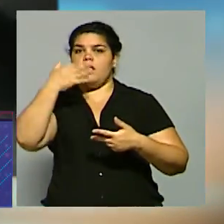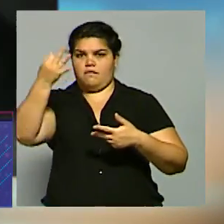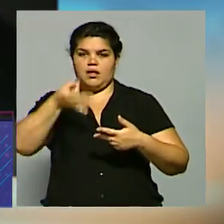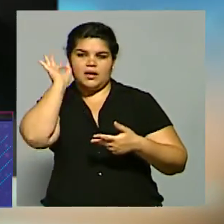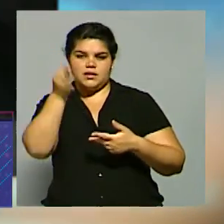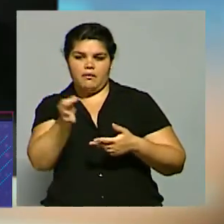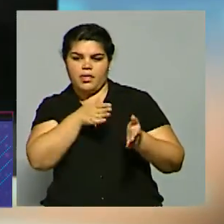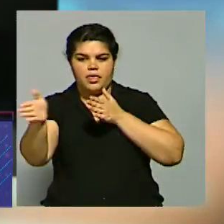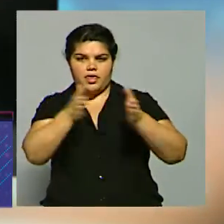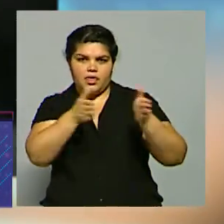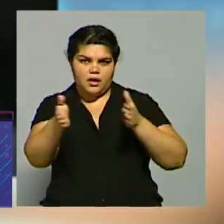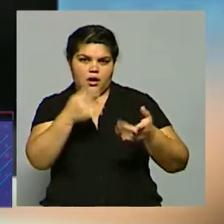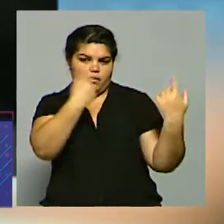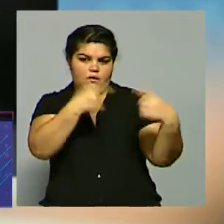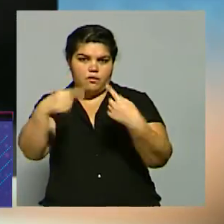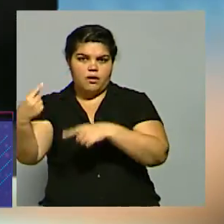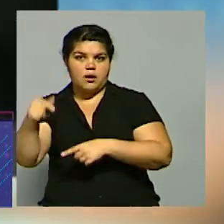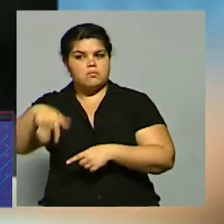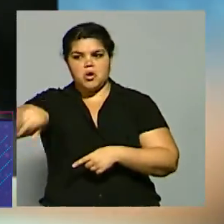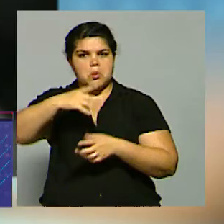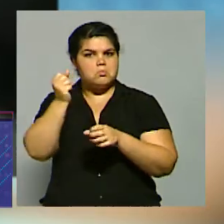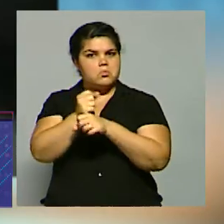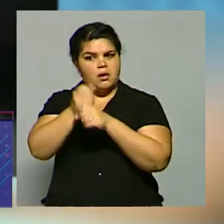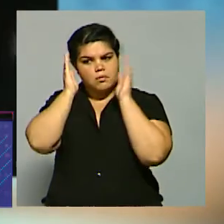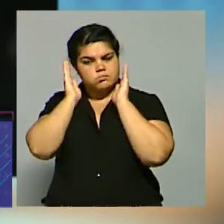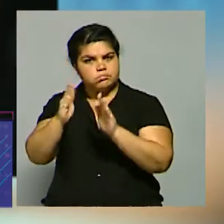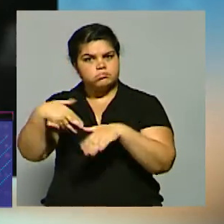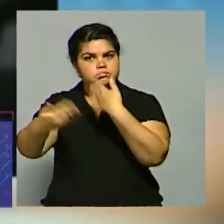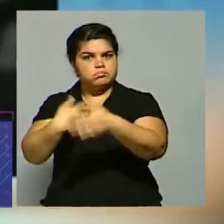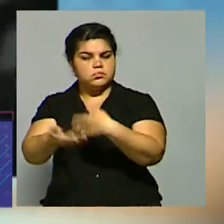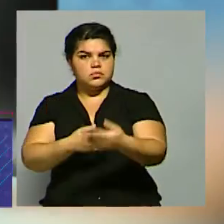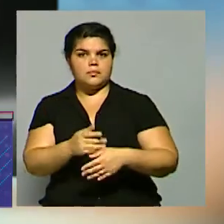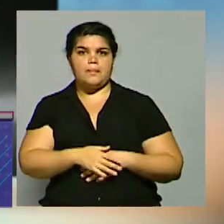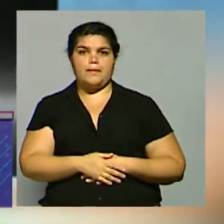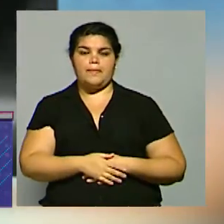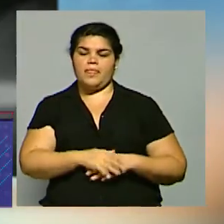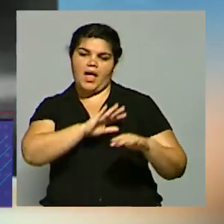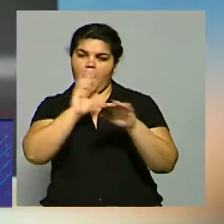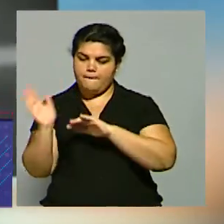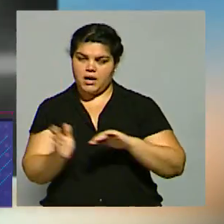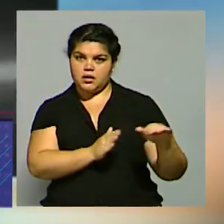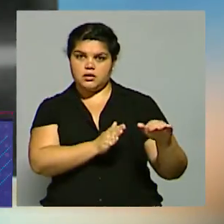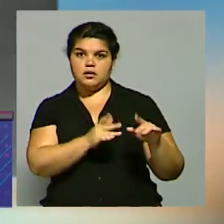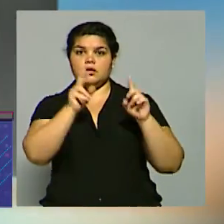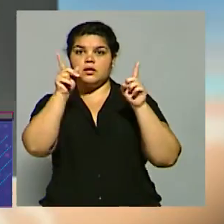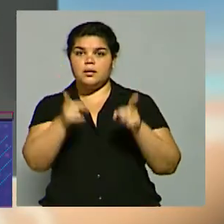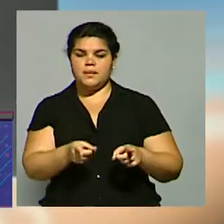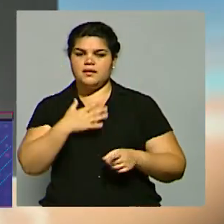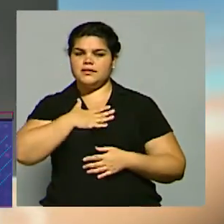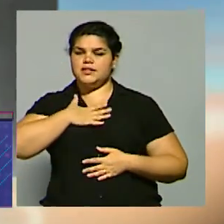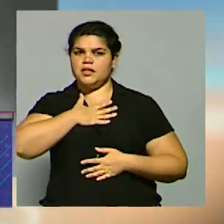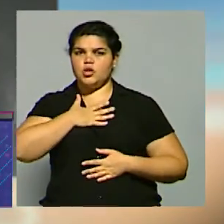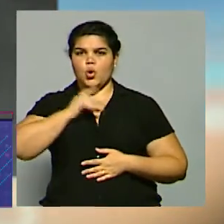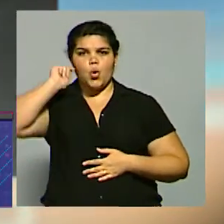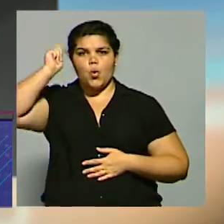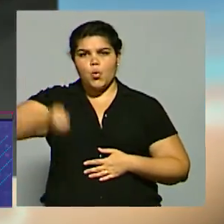facetas, sigue haciendo su labor. Por otra parte, siento que los juicios son a